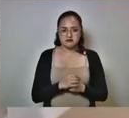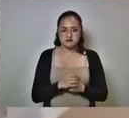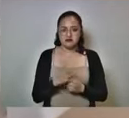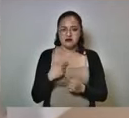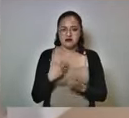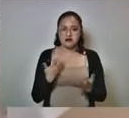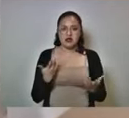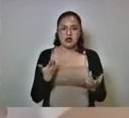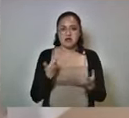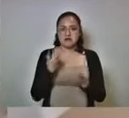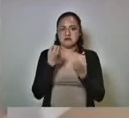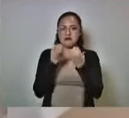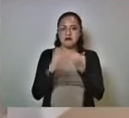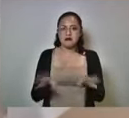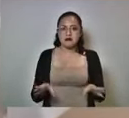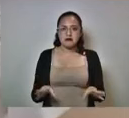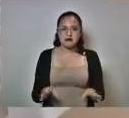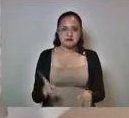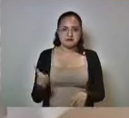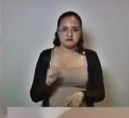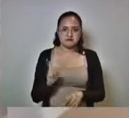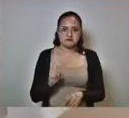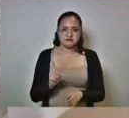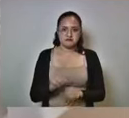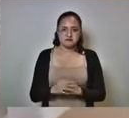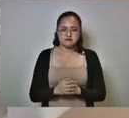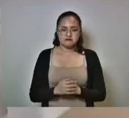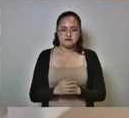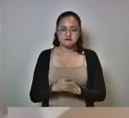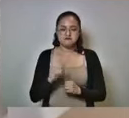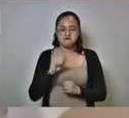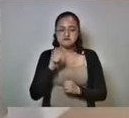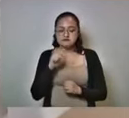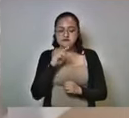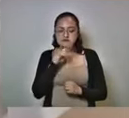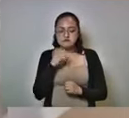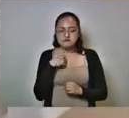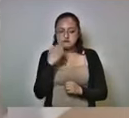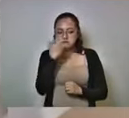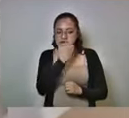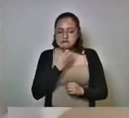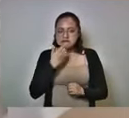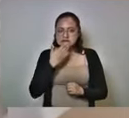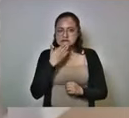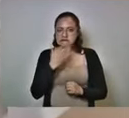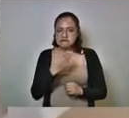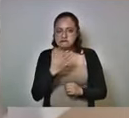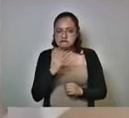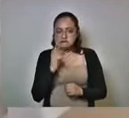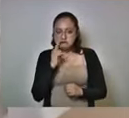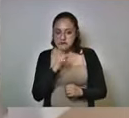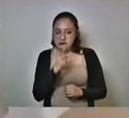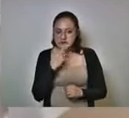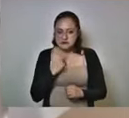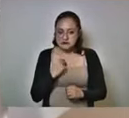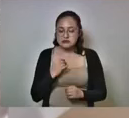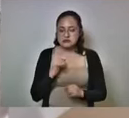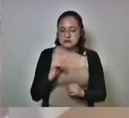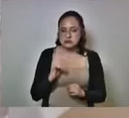una inversión que no iba a servir y tuvimos que echarla para atrás.